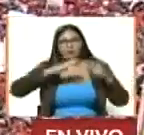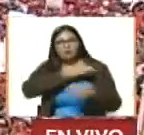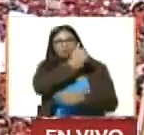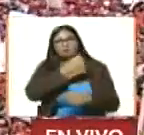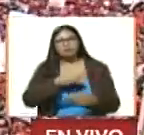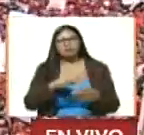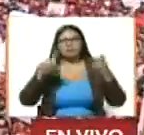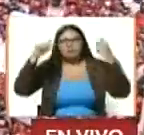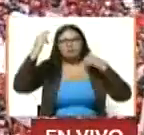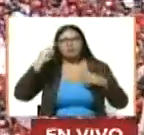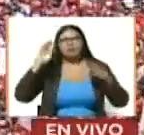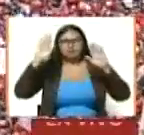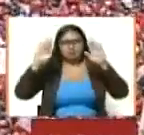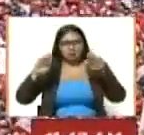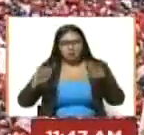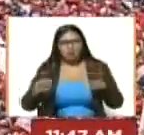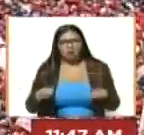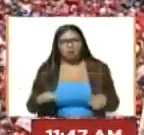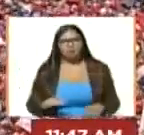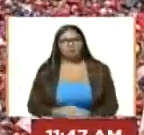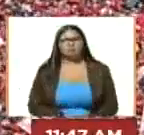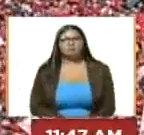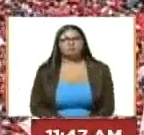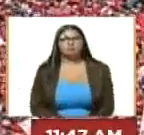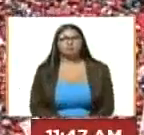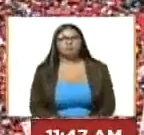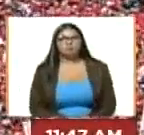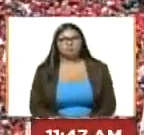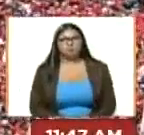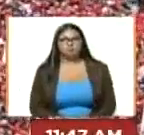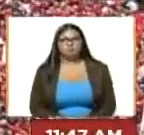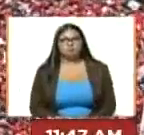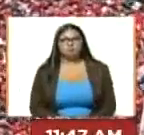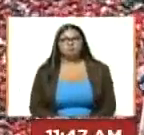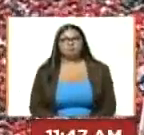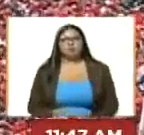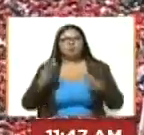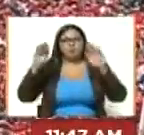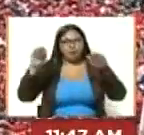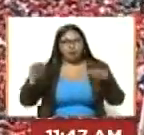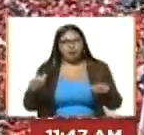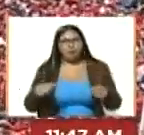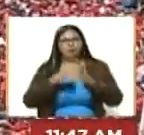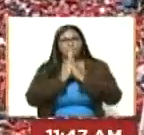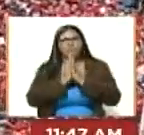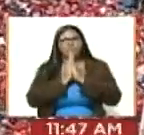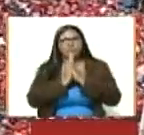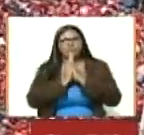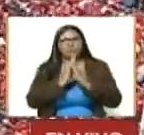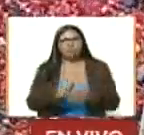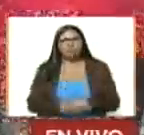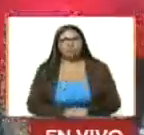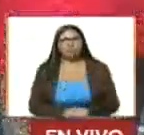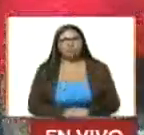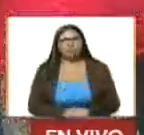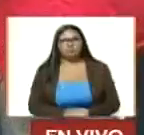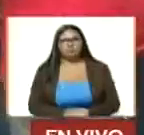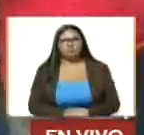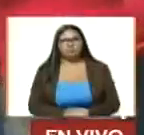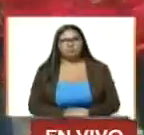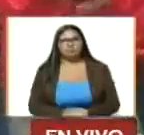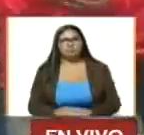Ahora sí vamos a bajarla, pues. Vamos a bajarla. Y yo le voy a decir, allá está, mira, ve, se quedó el furrial, ¿por